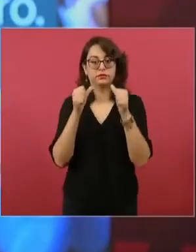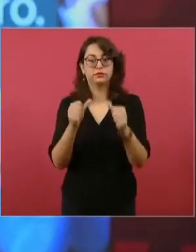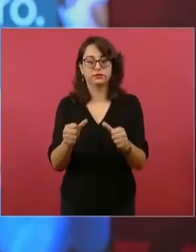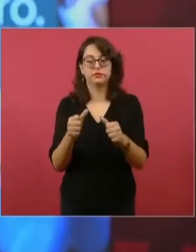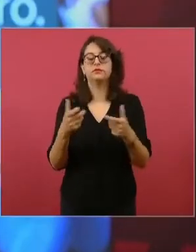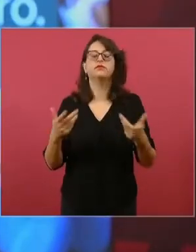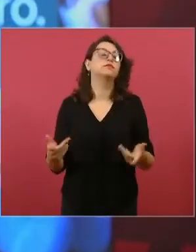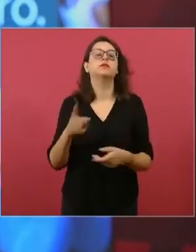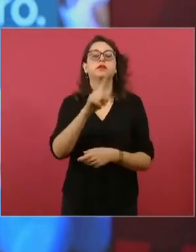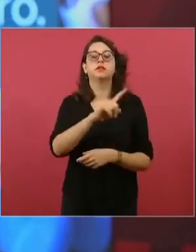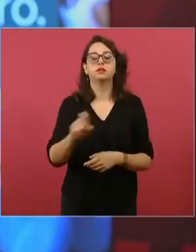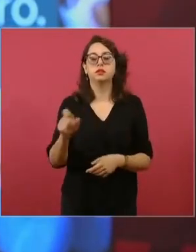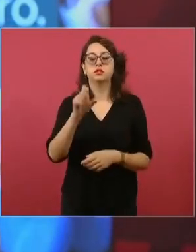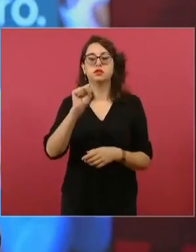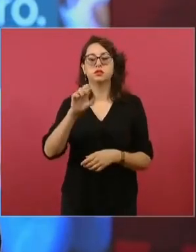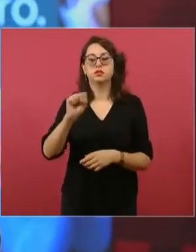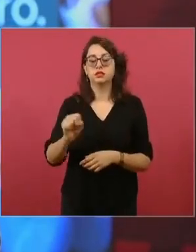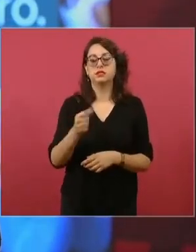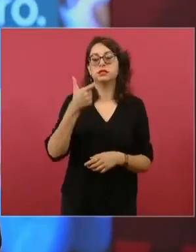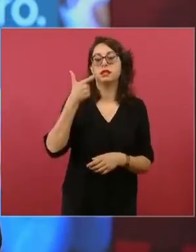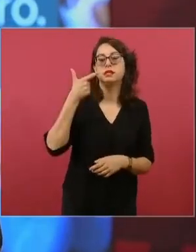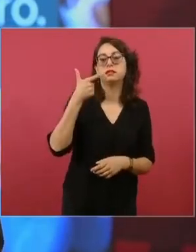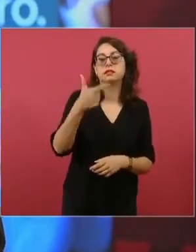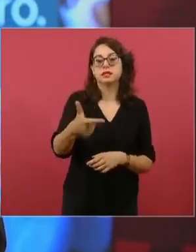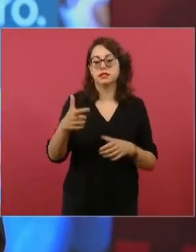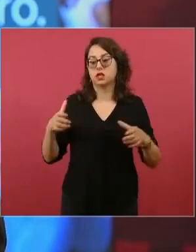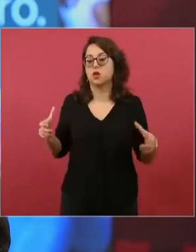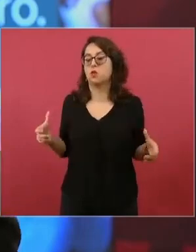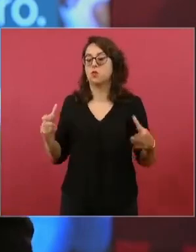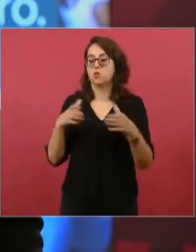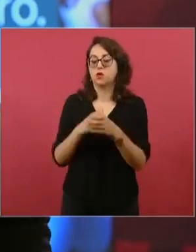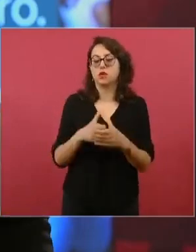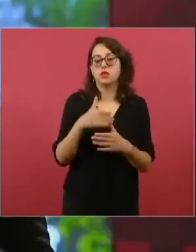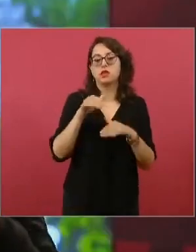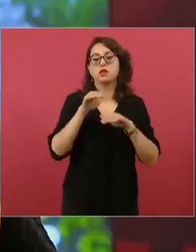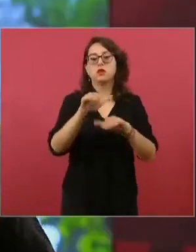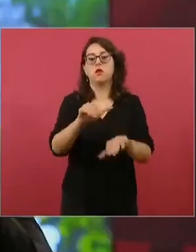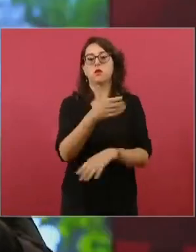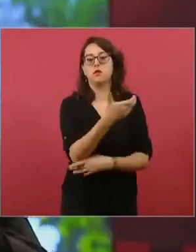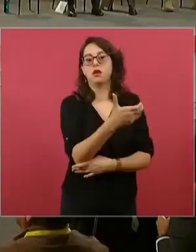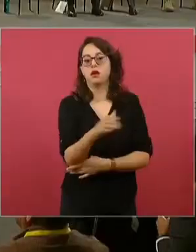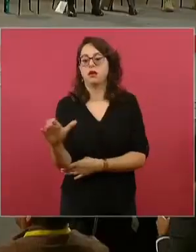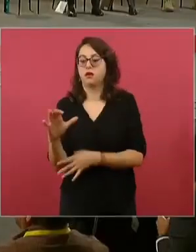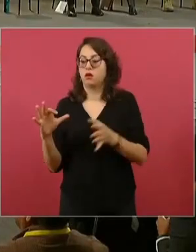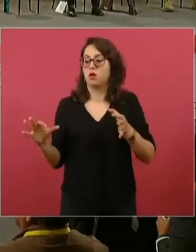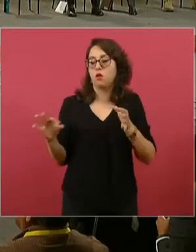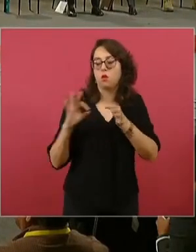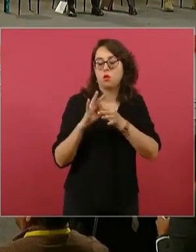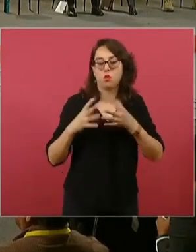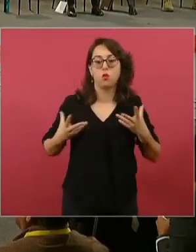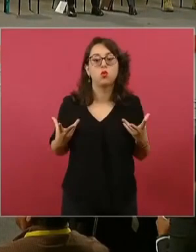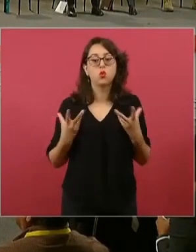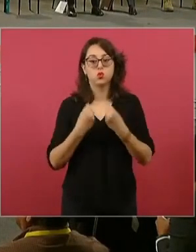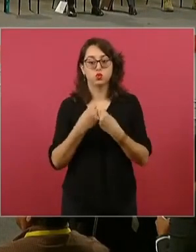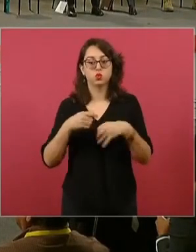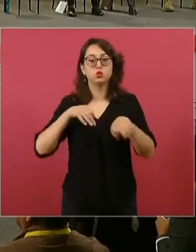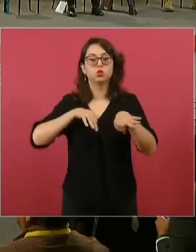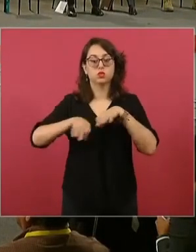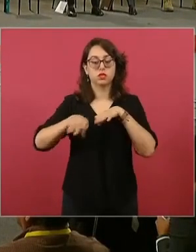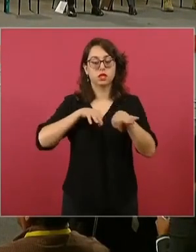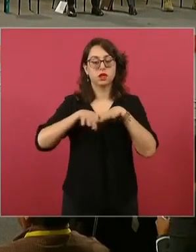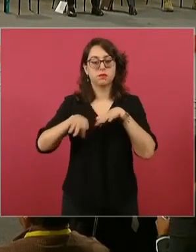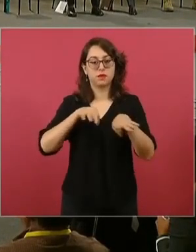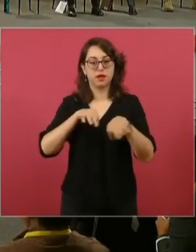167 núcleos agrarios donde pasa el tren. La siguiente, por favor. Estamos en la